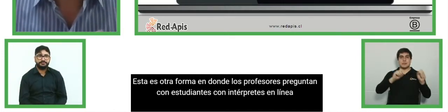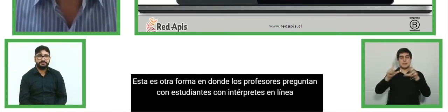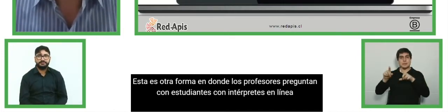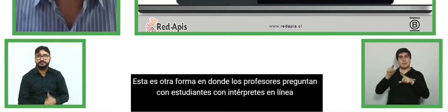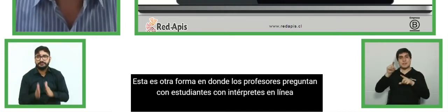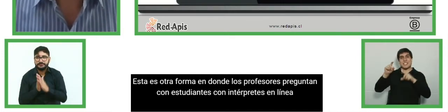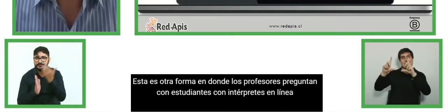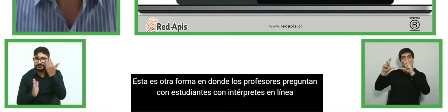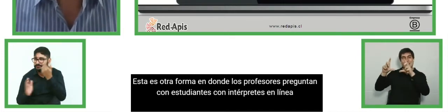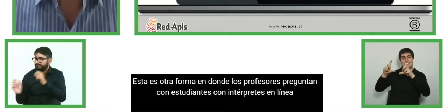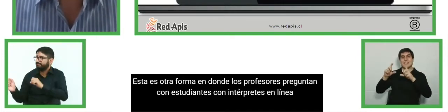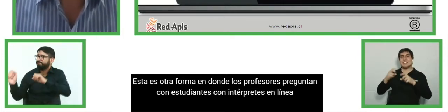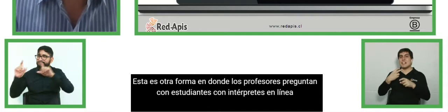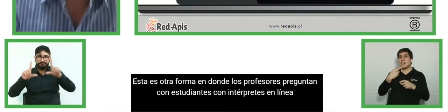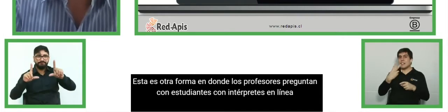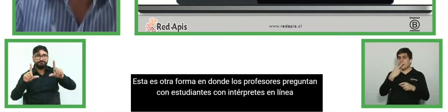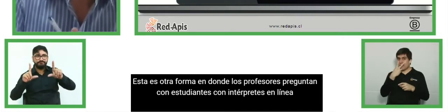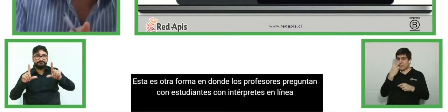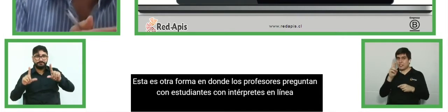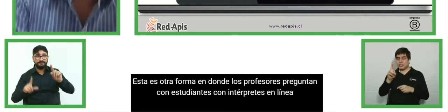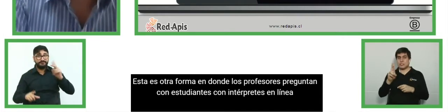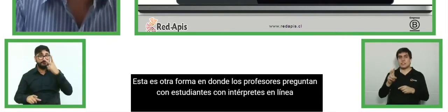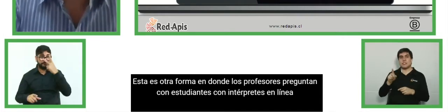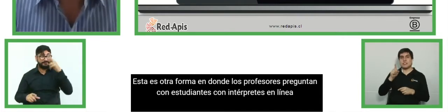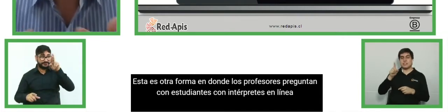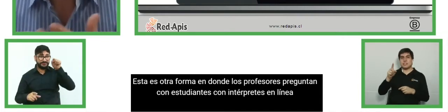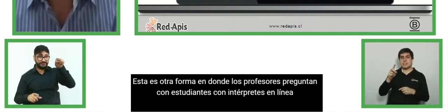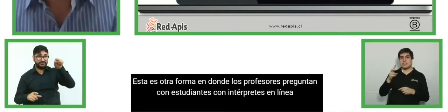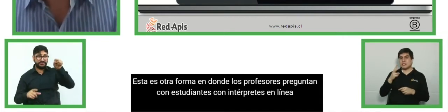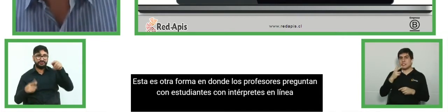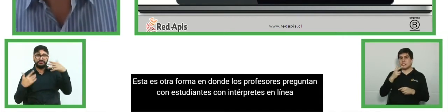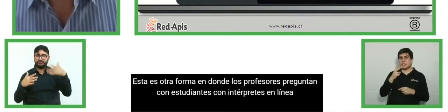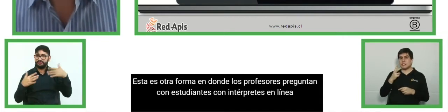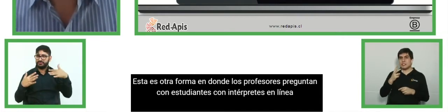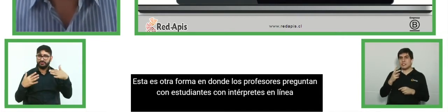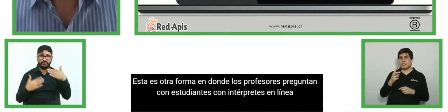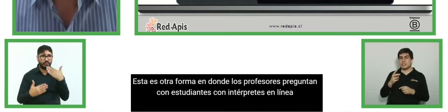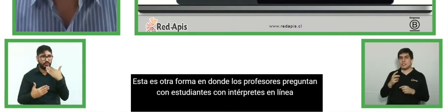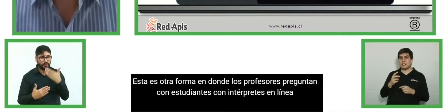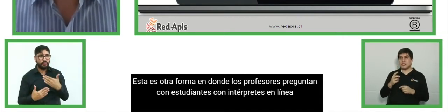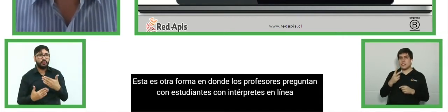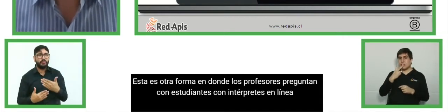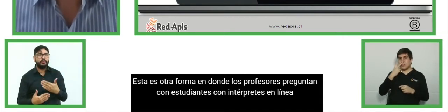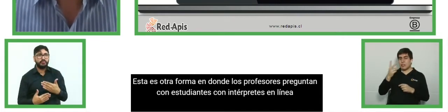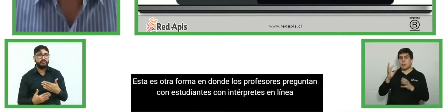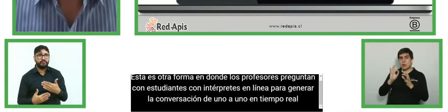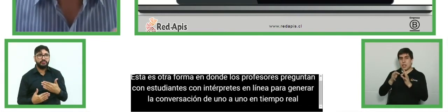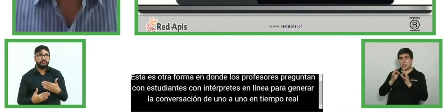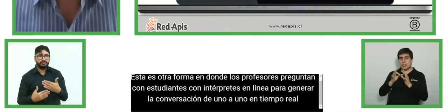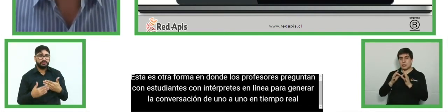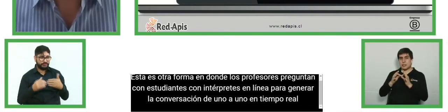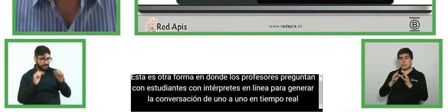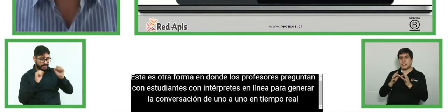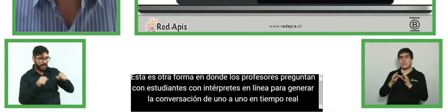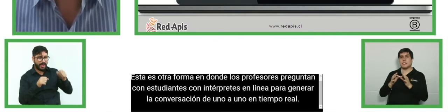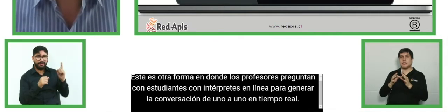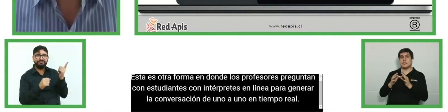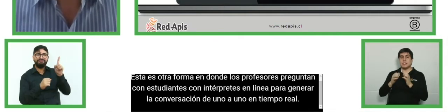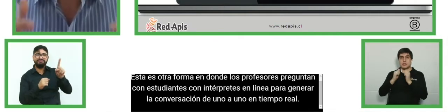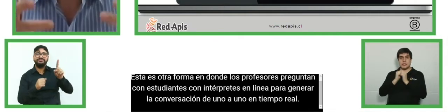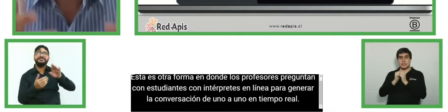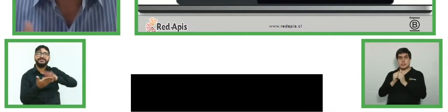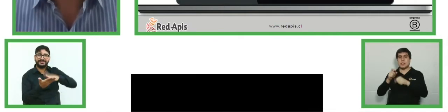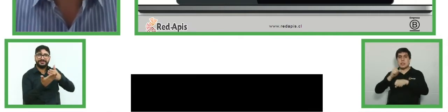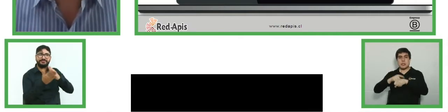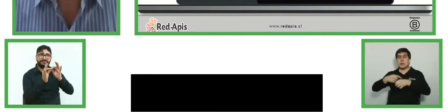de visor, donde básicamente se ve al estudiante y al intérprete. Ok, al estudiante y al intérprete en tiempo real, y todo